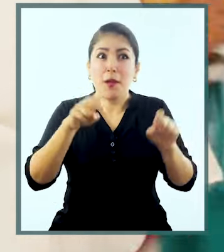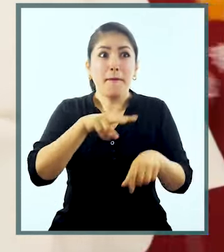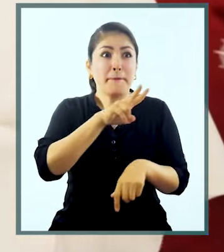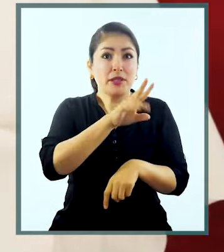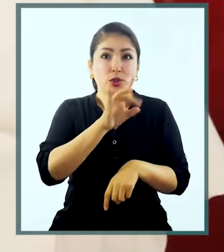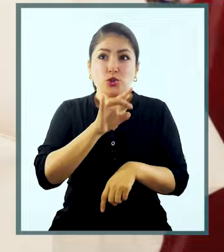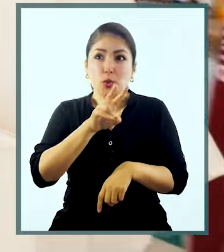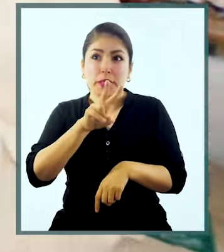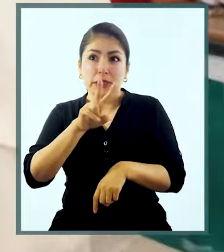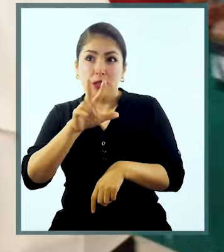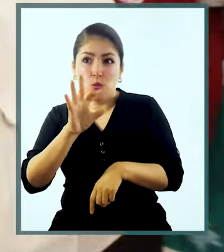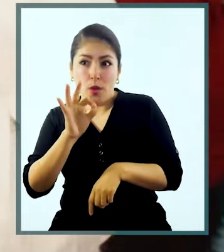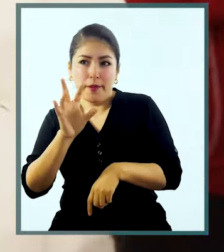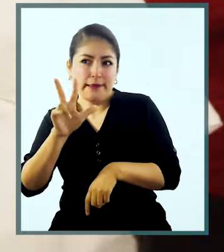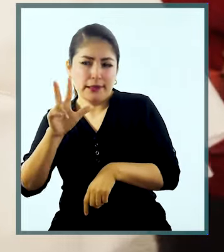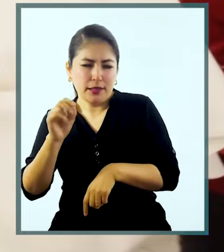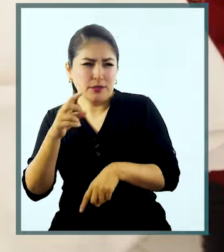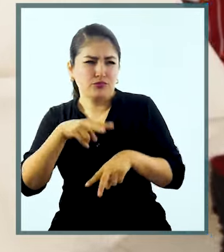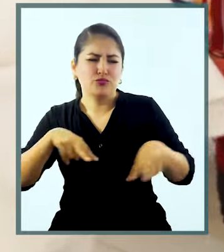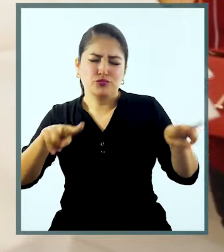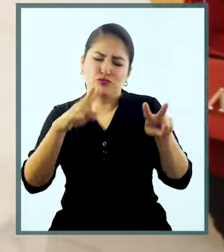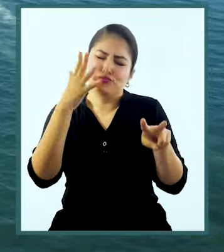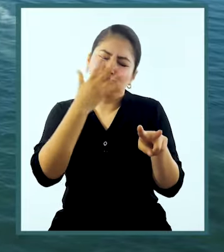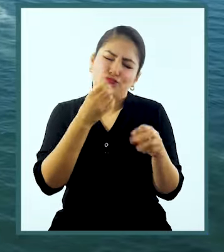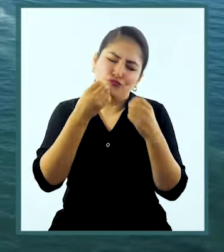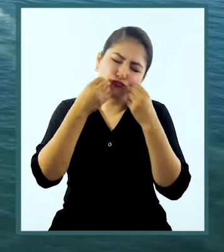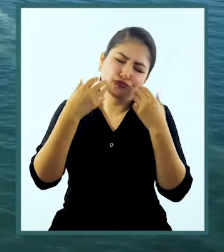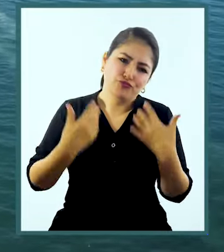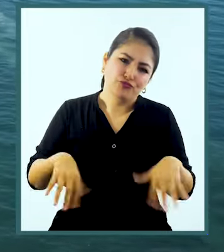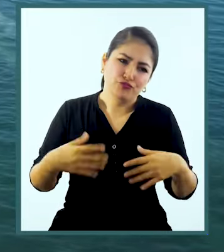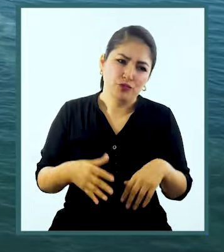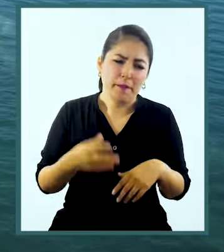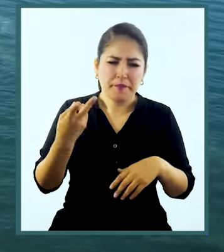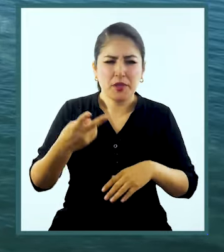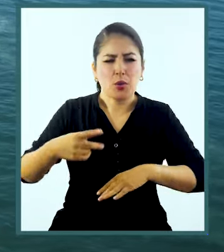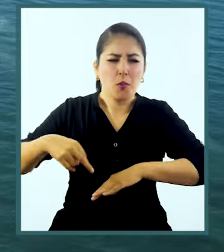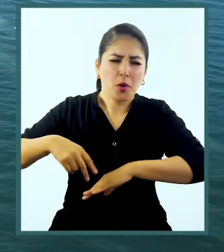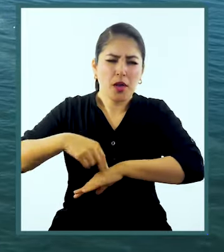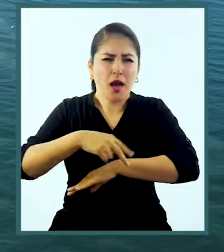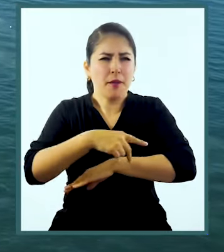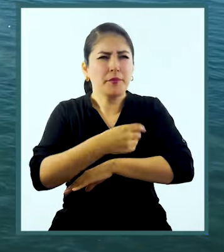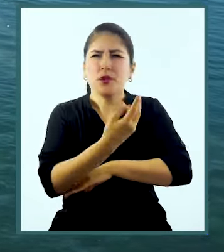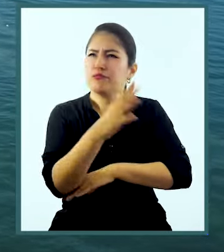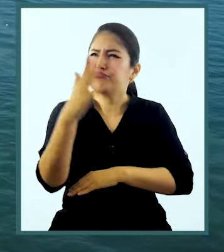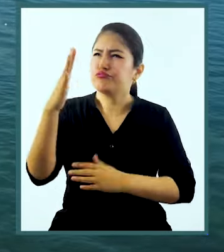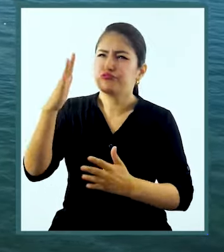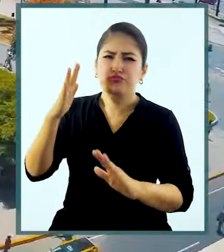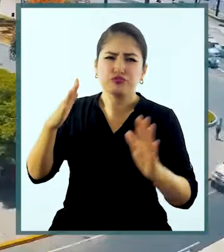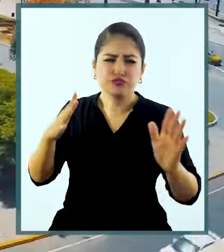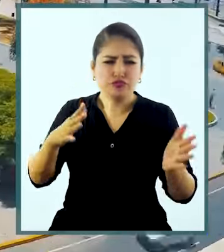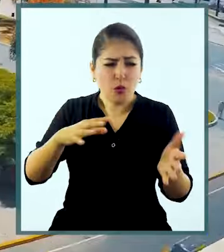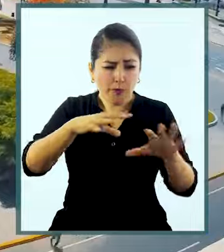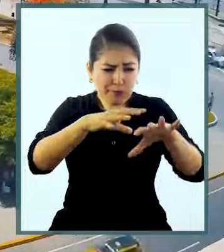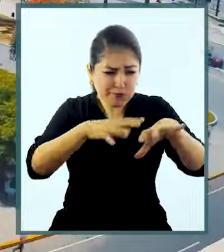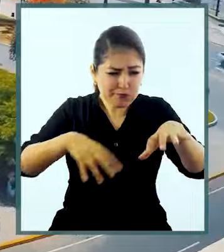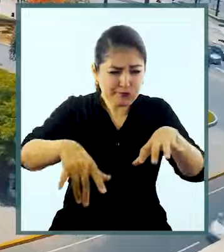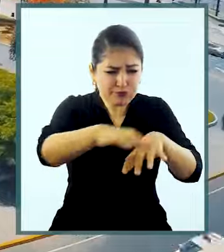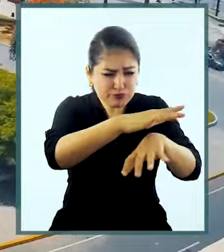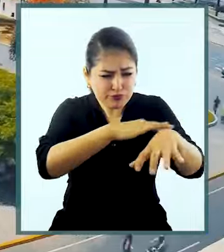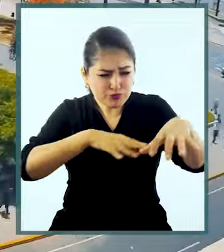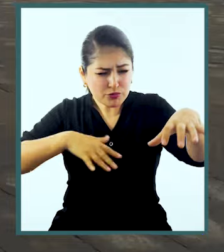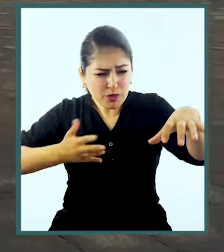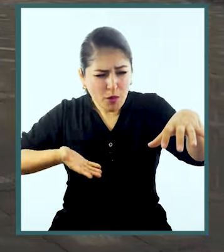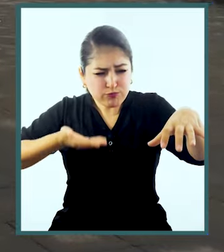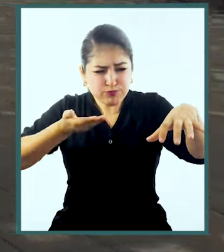el 28, 29 y 30 de lo mejor que podemos ofrecerte. Hay caminatas ecológicas, tenemos una isla blanca